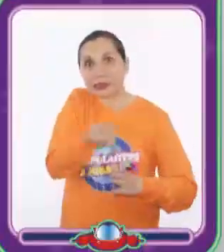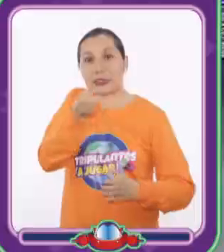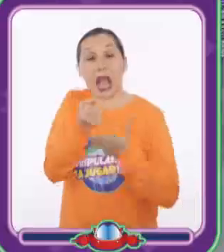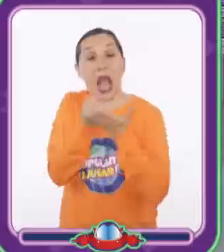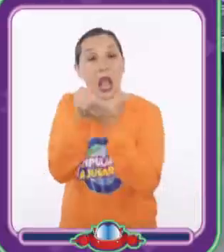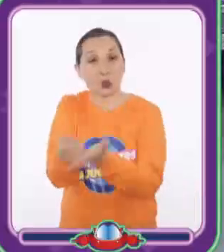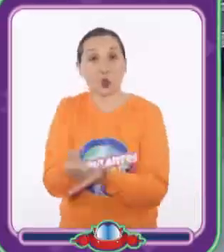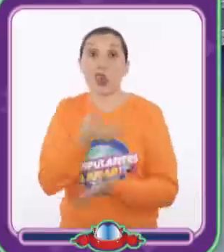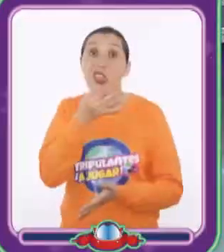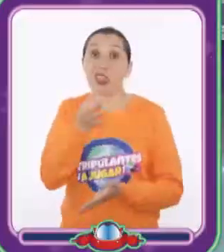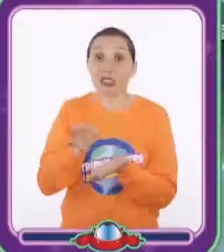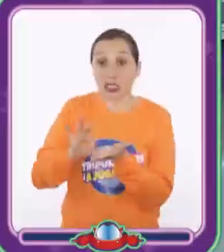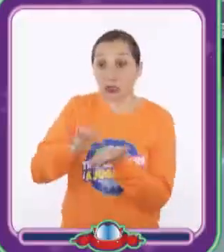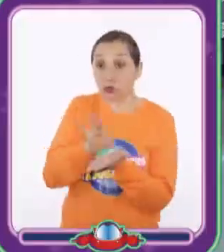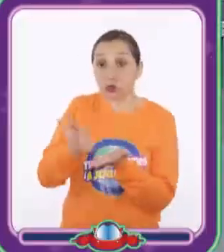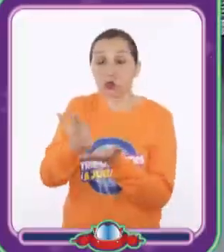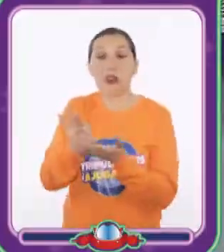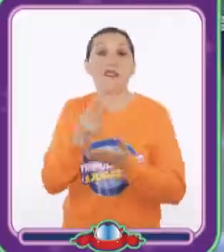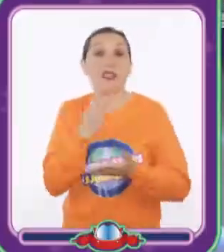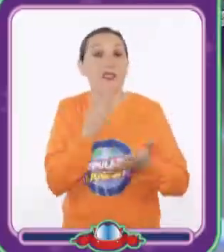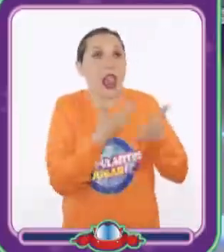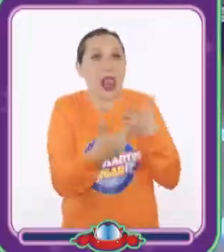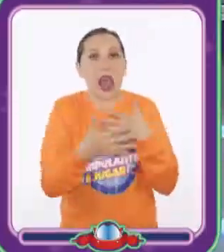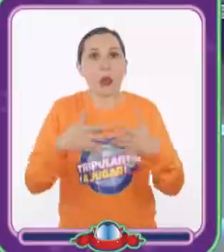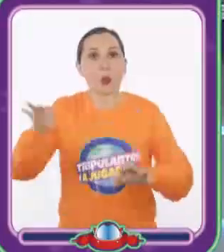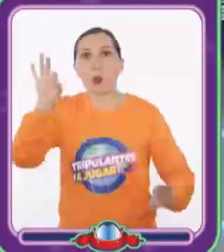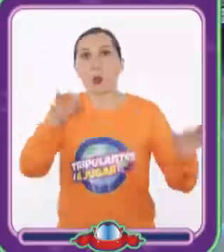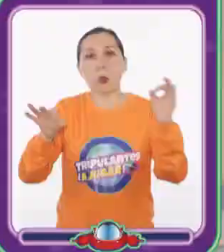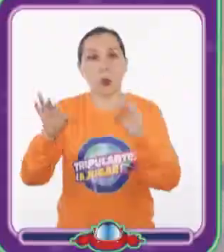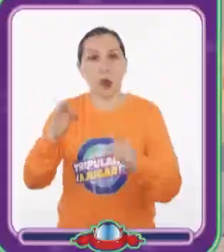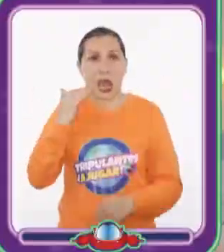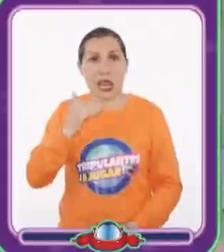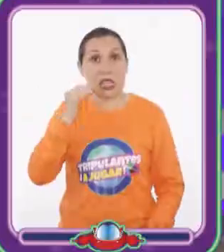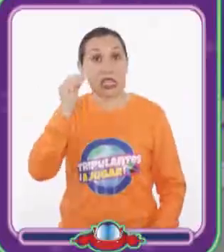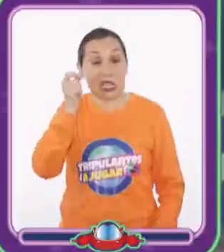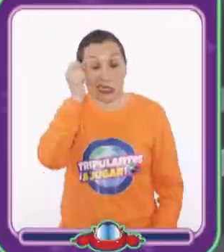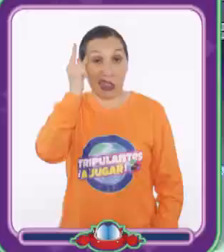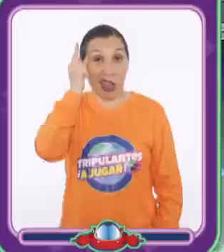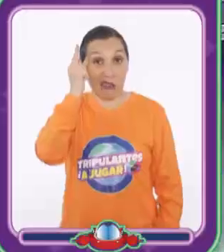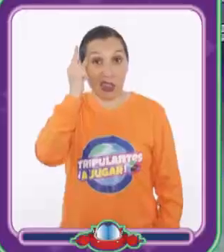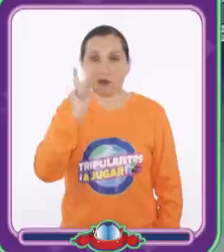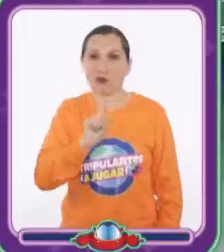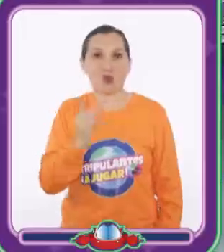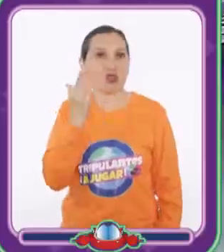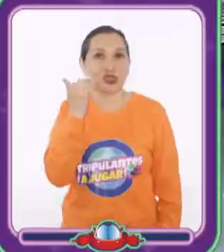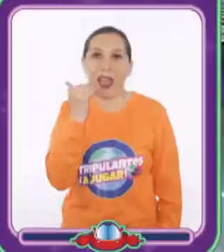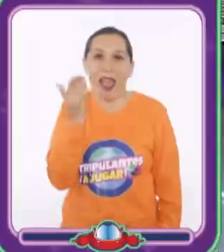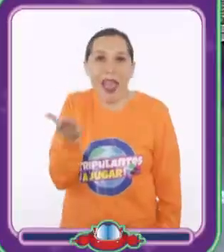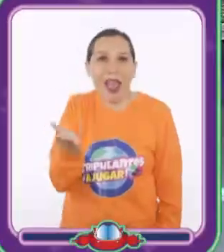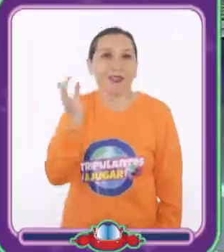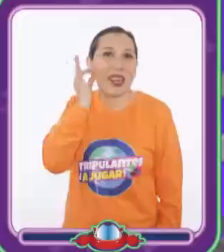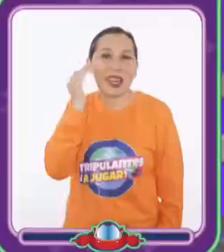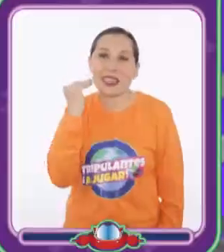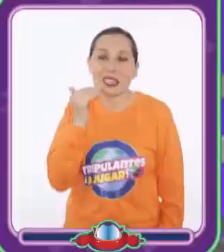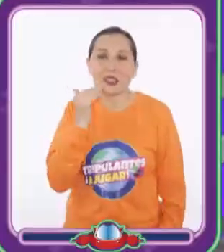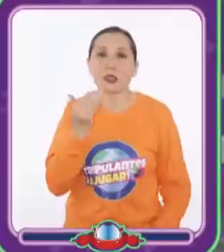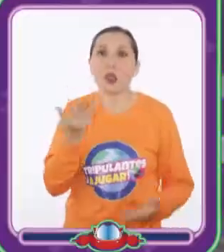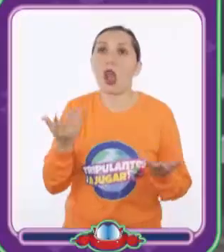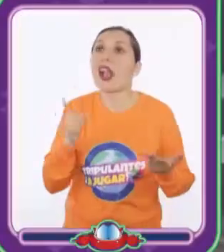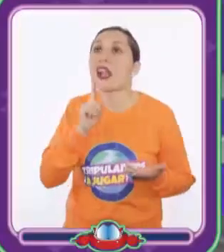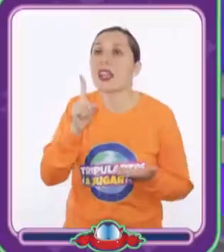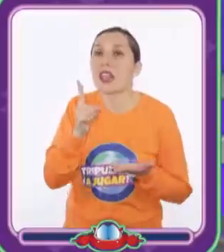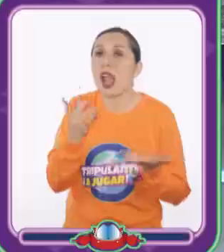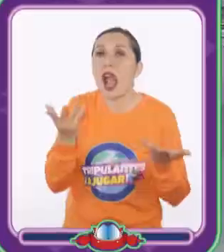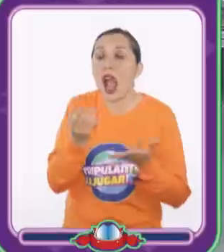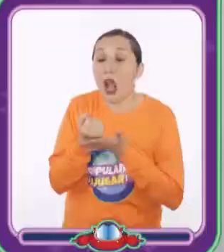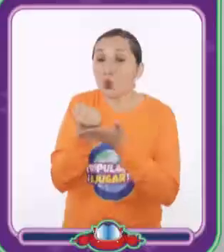frasco. Porque aquí dice que los insectos viven en la naturaleza. ¿Pero la niña sabía eso? No. No sabía. Entonces, ¿a quién la tenemos que